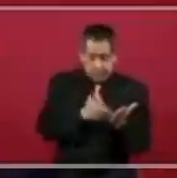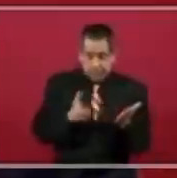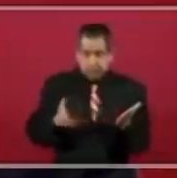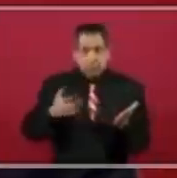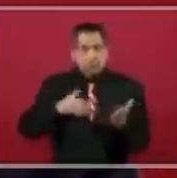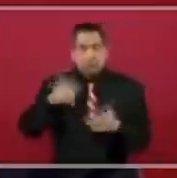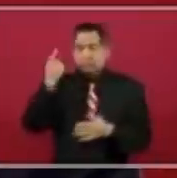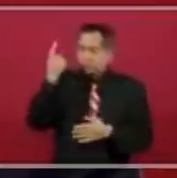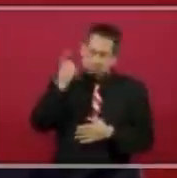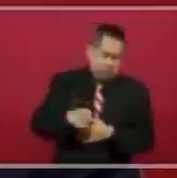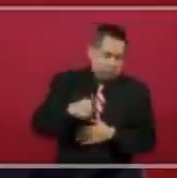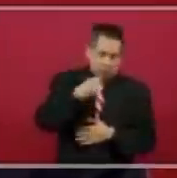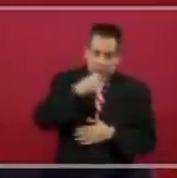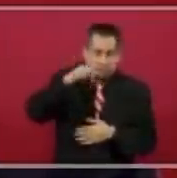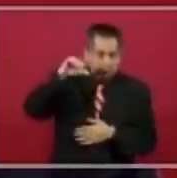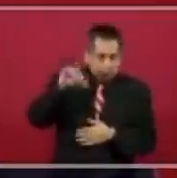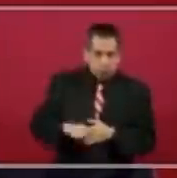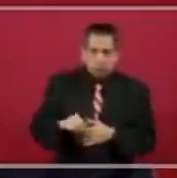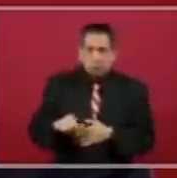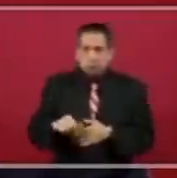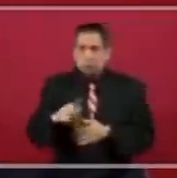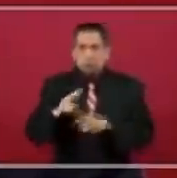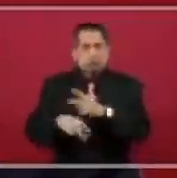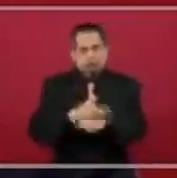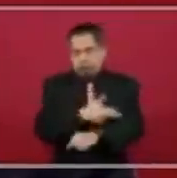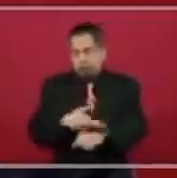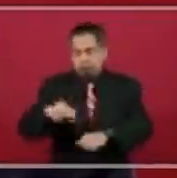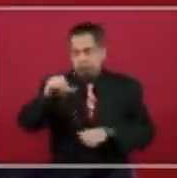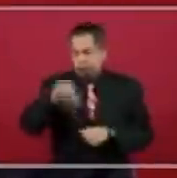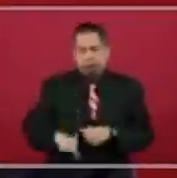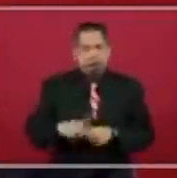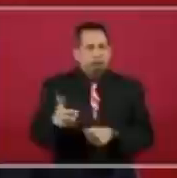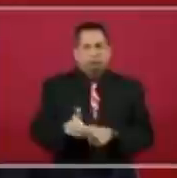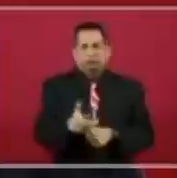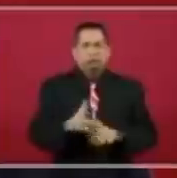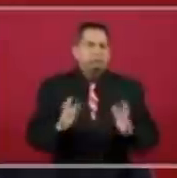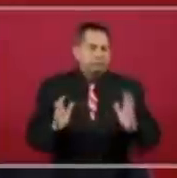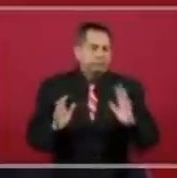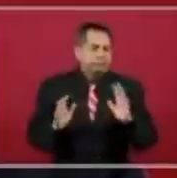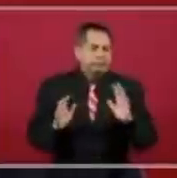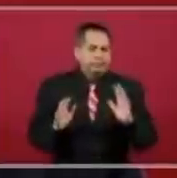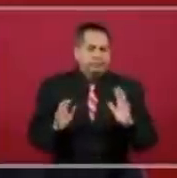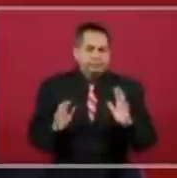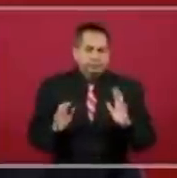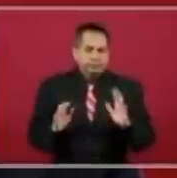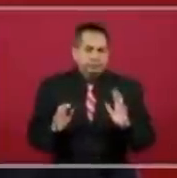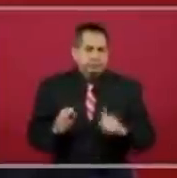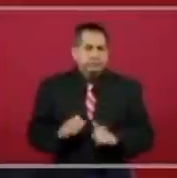ordeno de inmediato que se proceda. O sea,